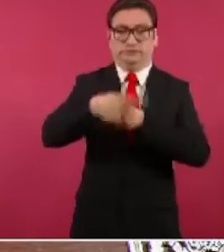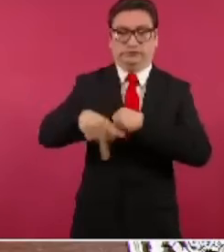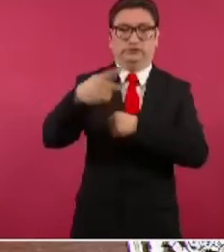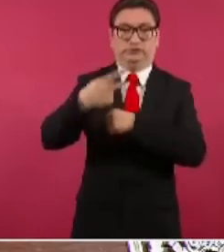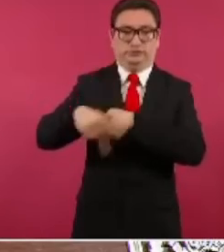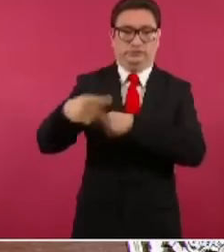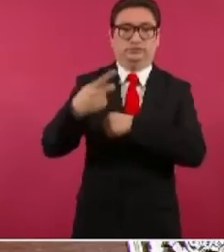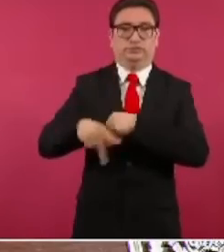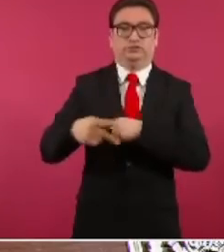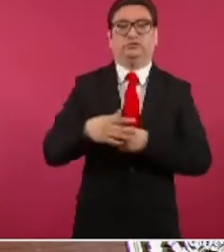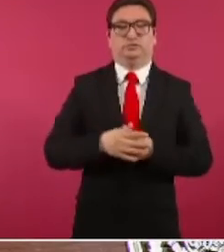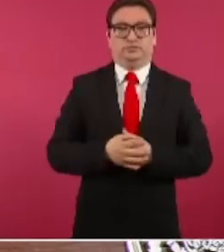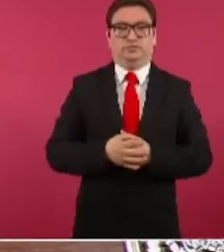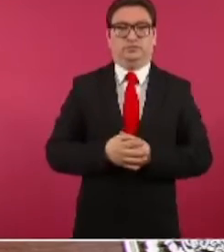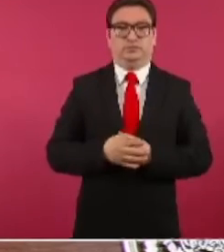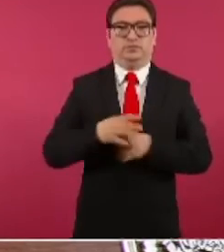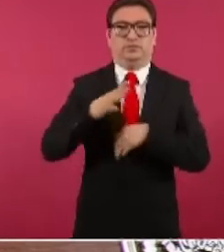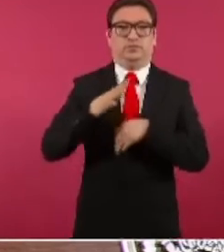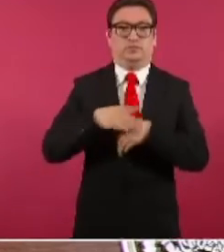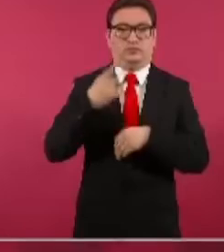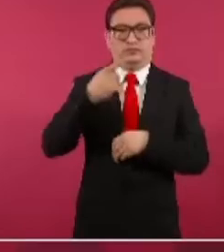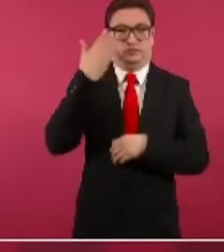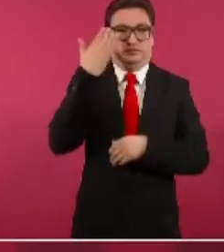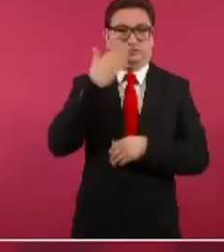porque tienen que pasar por el Darién,